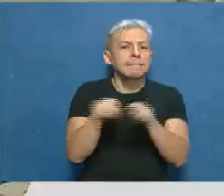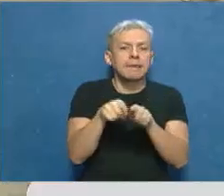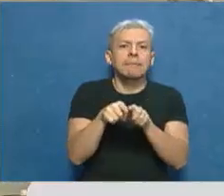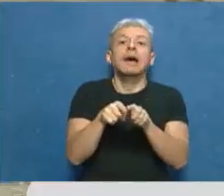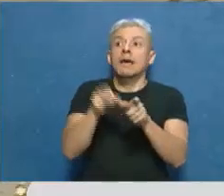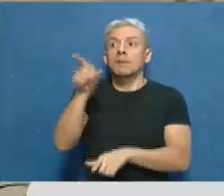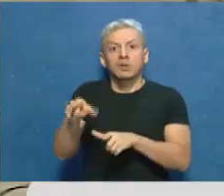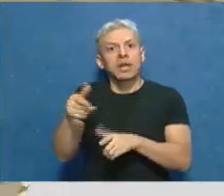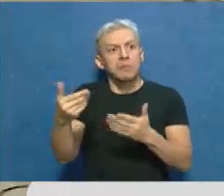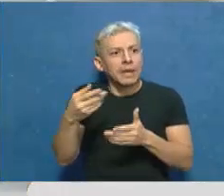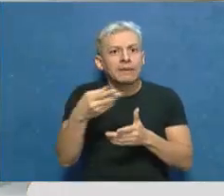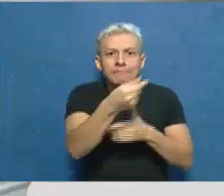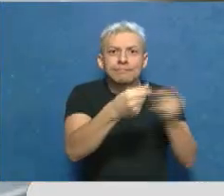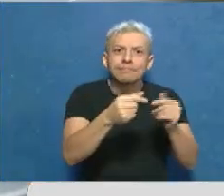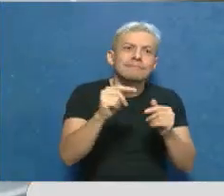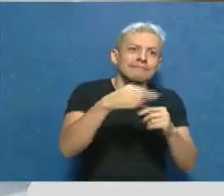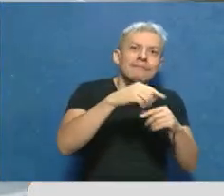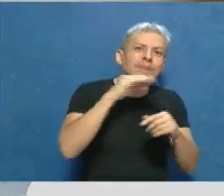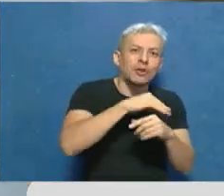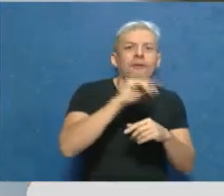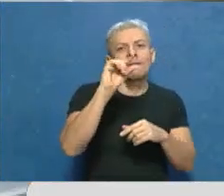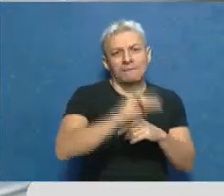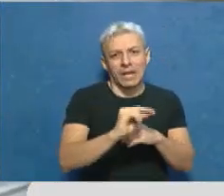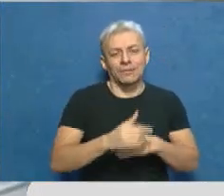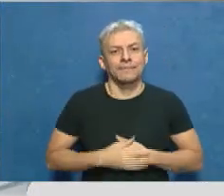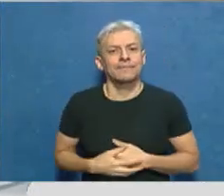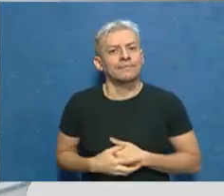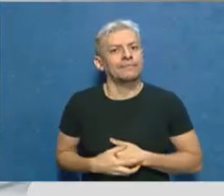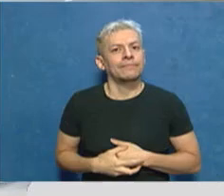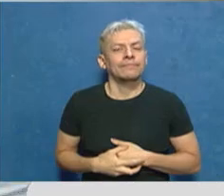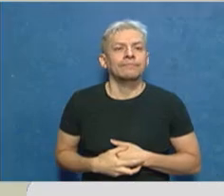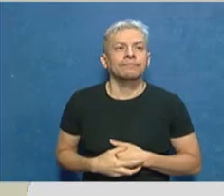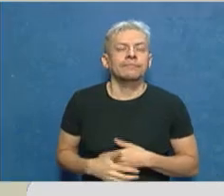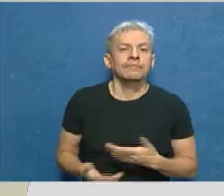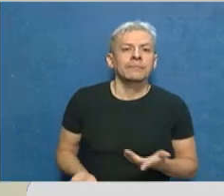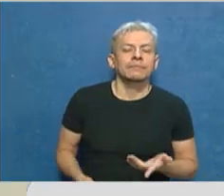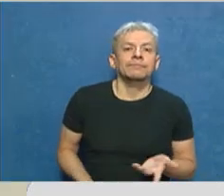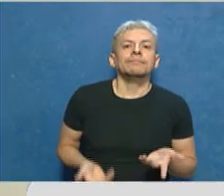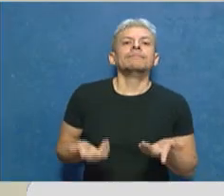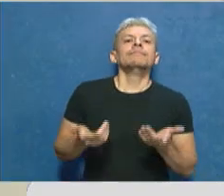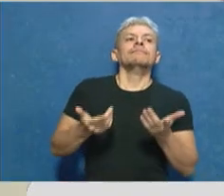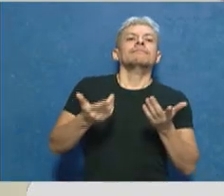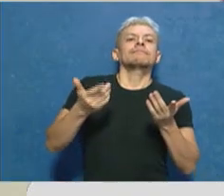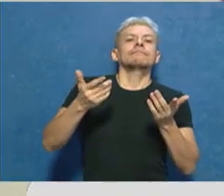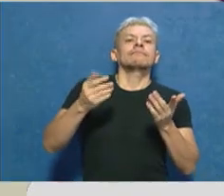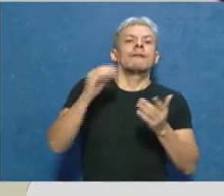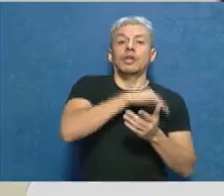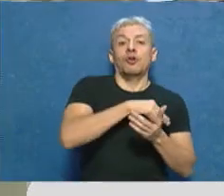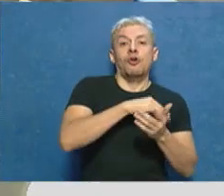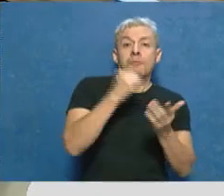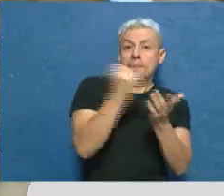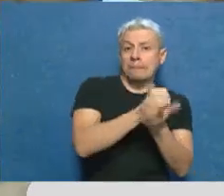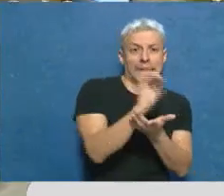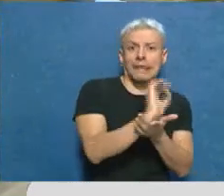a una mayor diversidad de opciones de vinos a precios de oferta y demanda. El crecimiento e importancia en el vino a granel ha